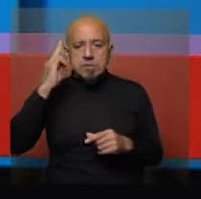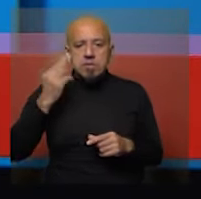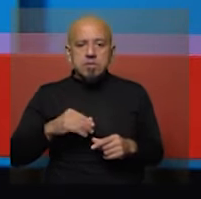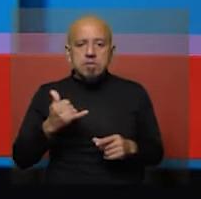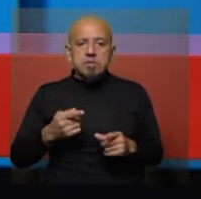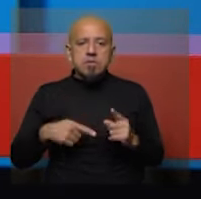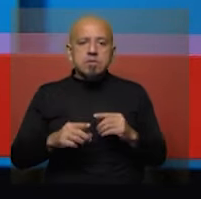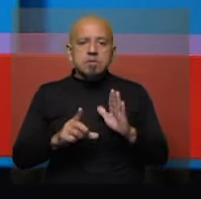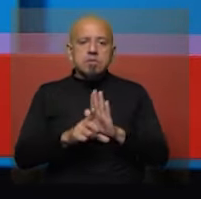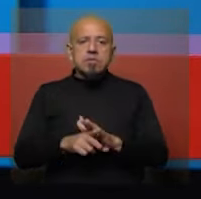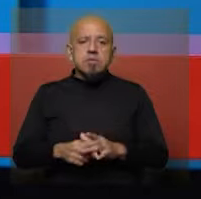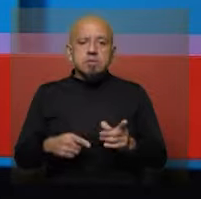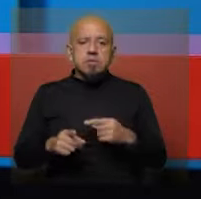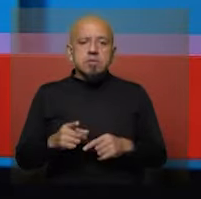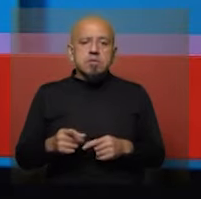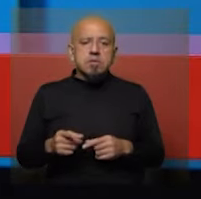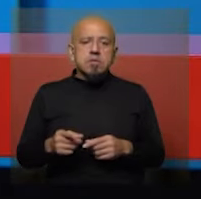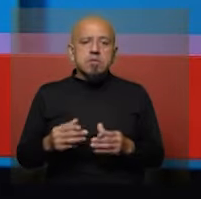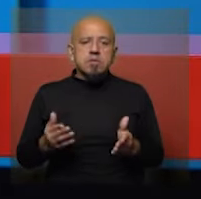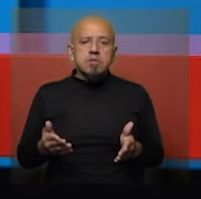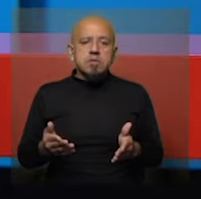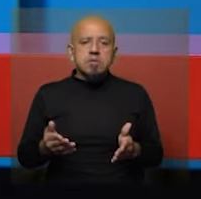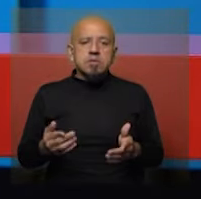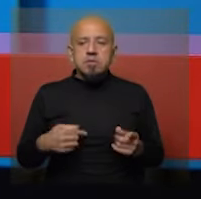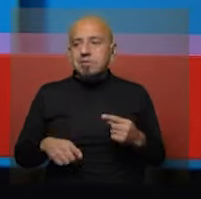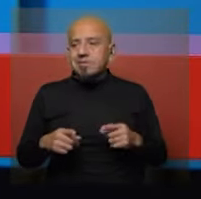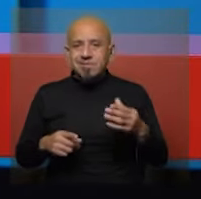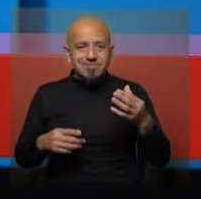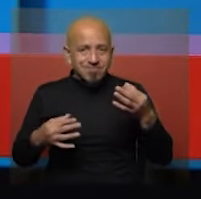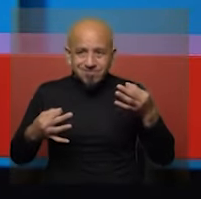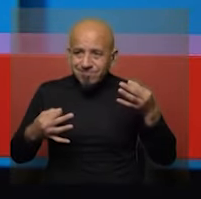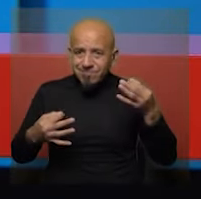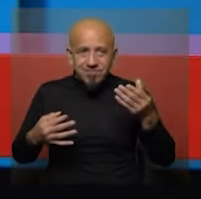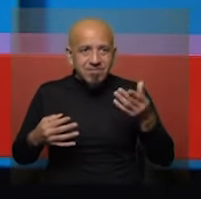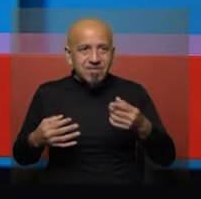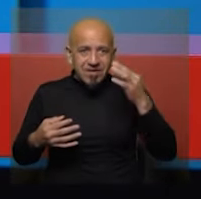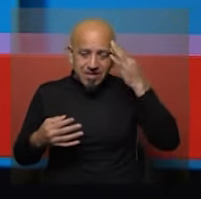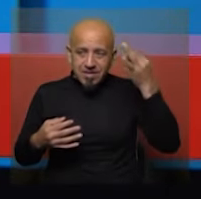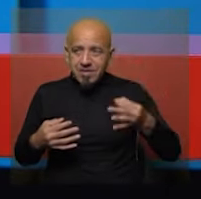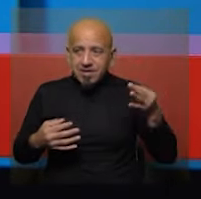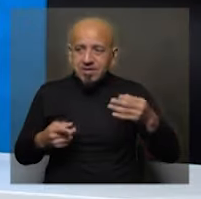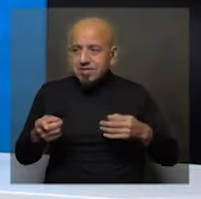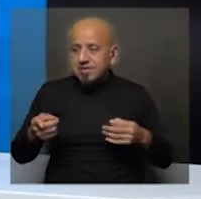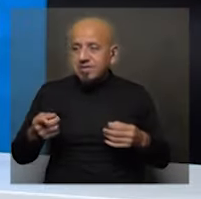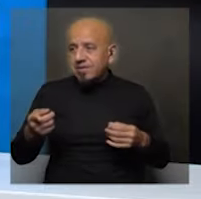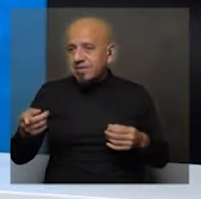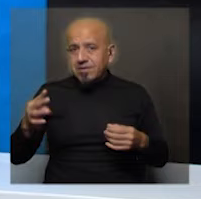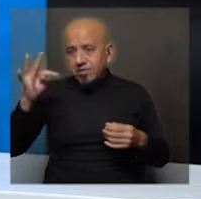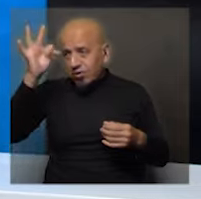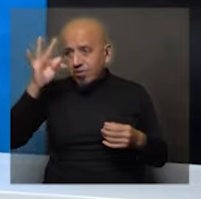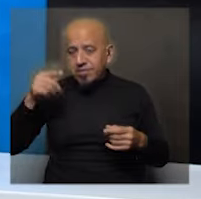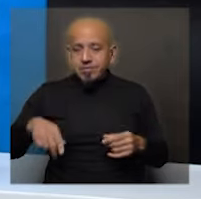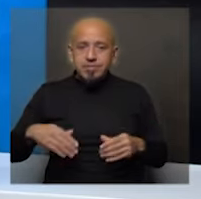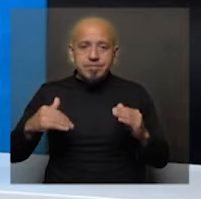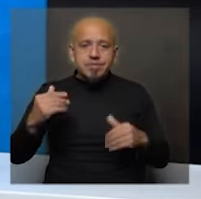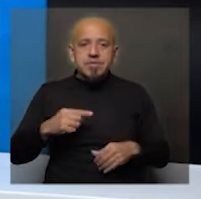tal ley pero en la vía desde lo teórico a lo a lo real hay hay un abismo ahí bueno a propósito de la ley no la ley